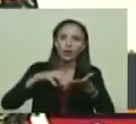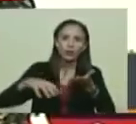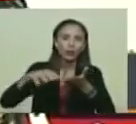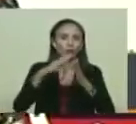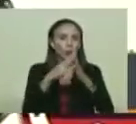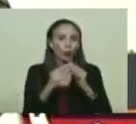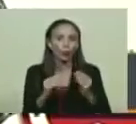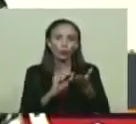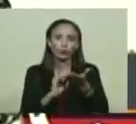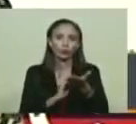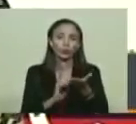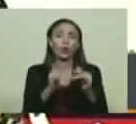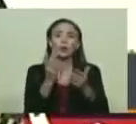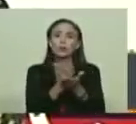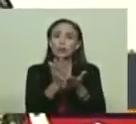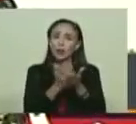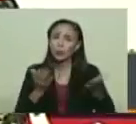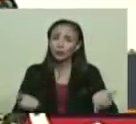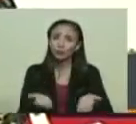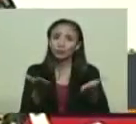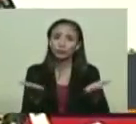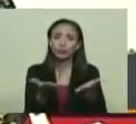Yo insisto mucho en esto.